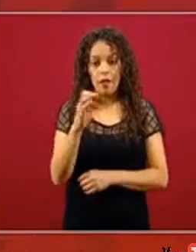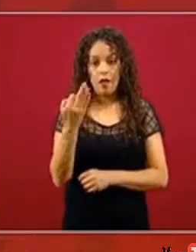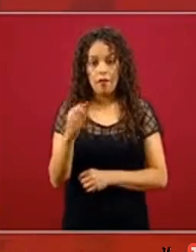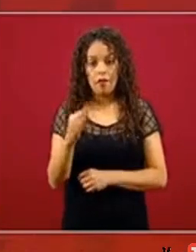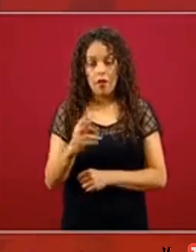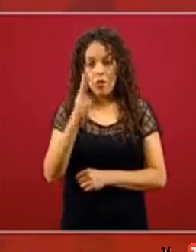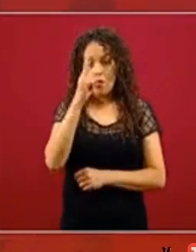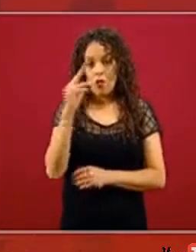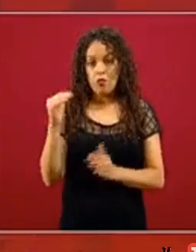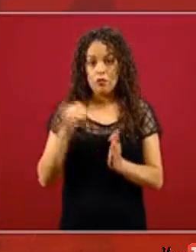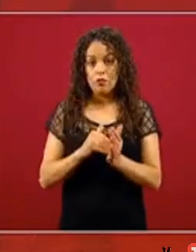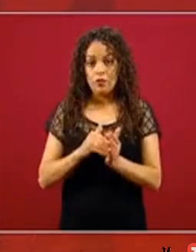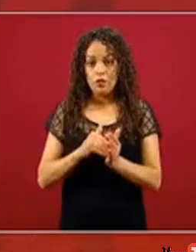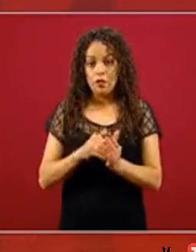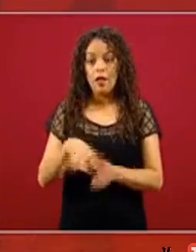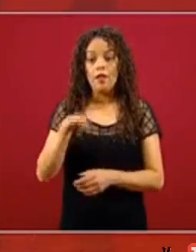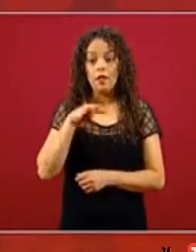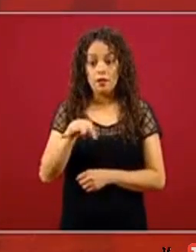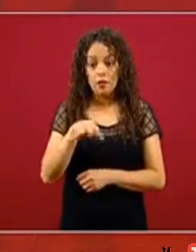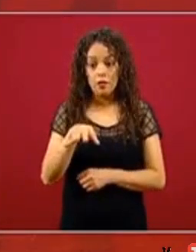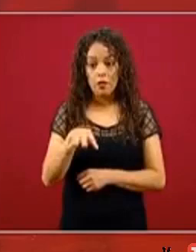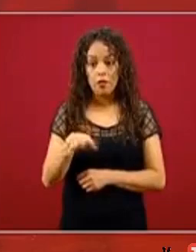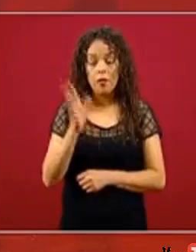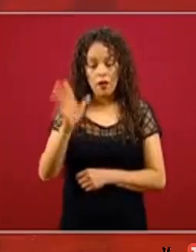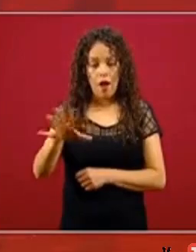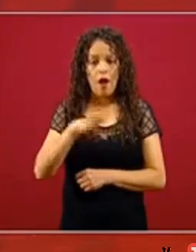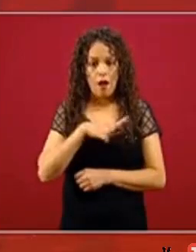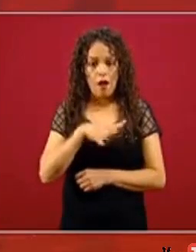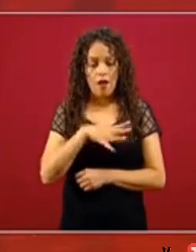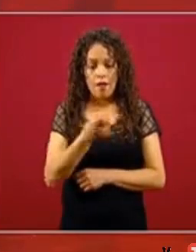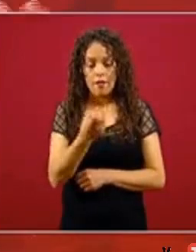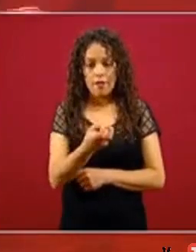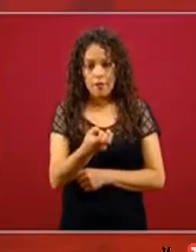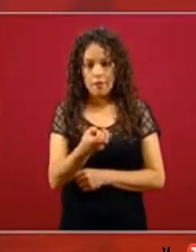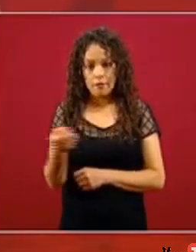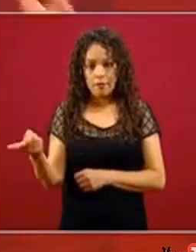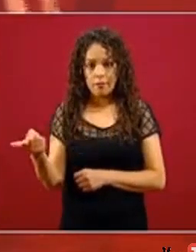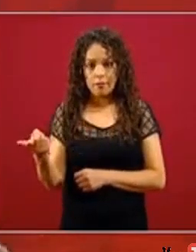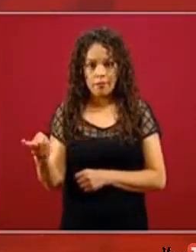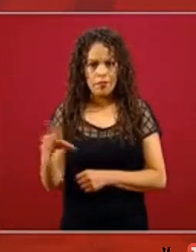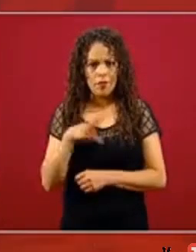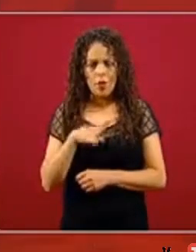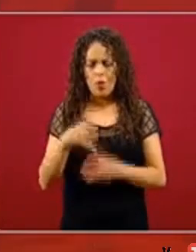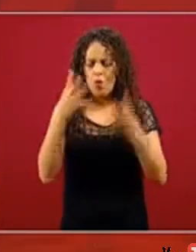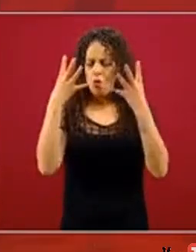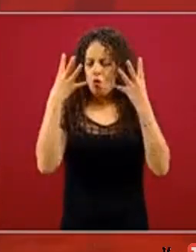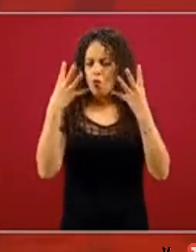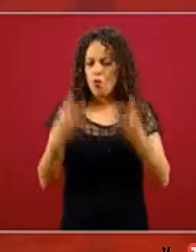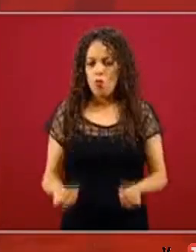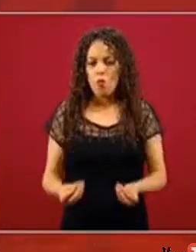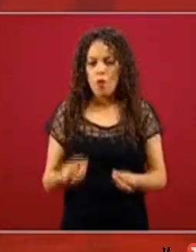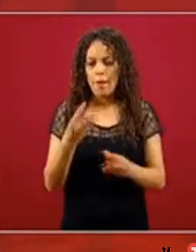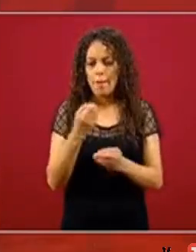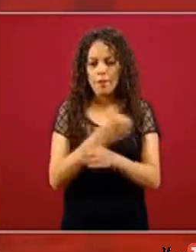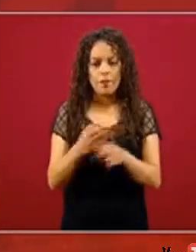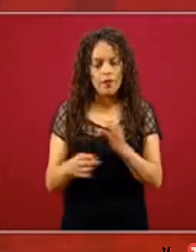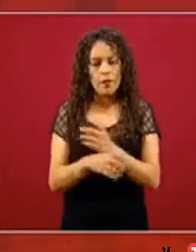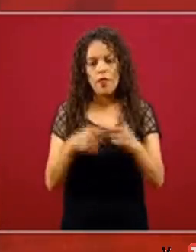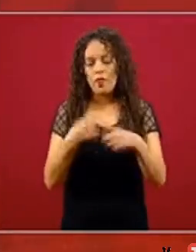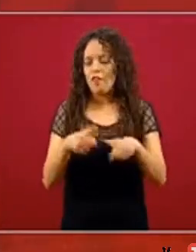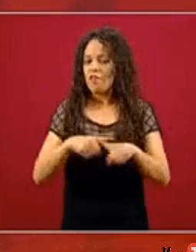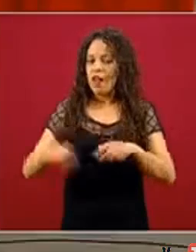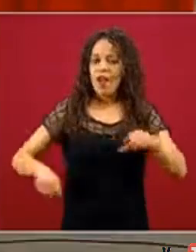de 2019. 14 de febrero de 2019. Y tenemos todo un repertorio de actividades.